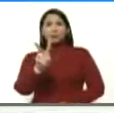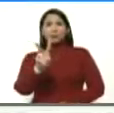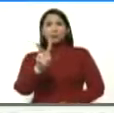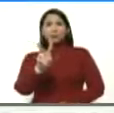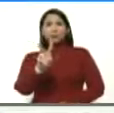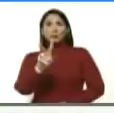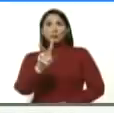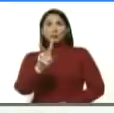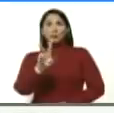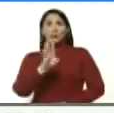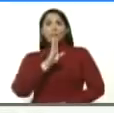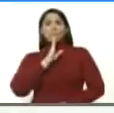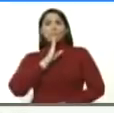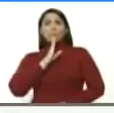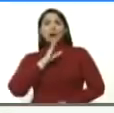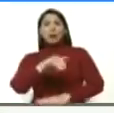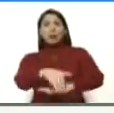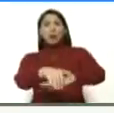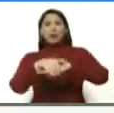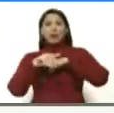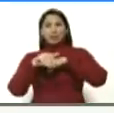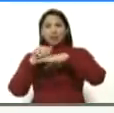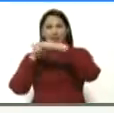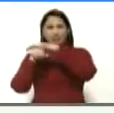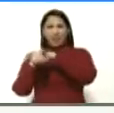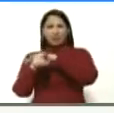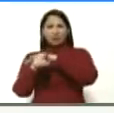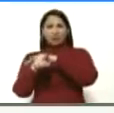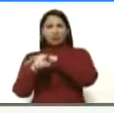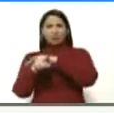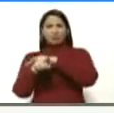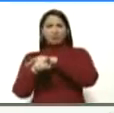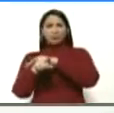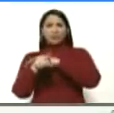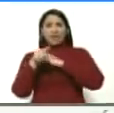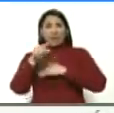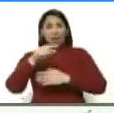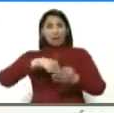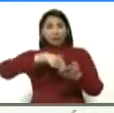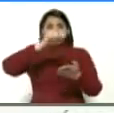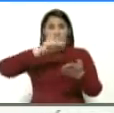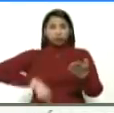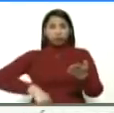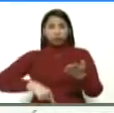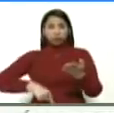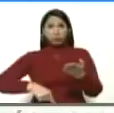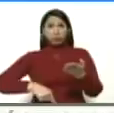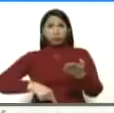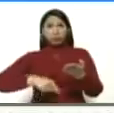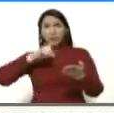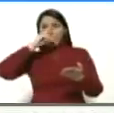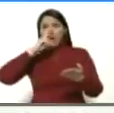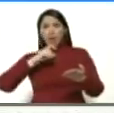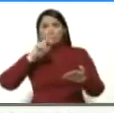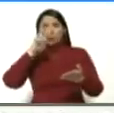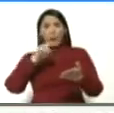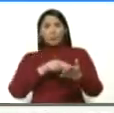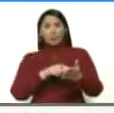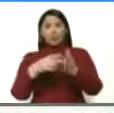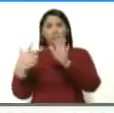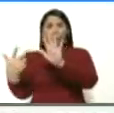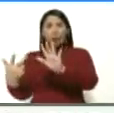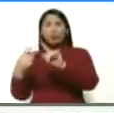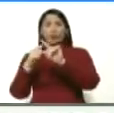en el Banco de Inglaterra a través de un contrato que se firmó en el año 2008 para